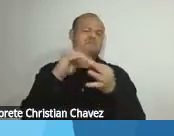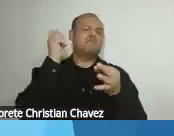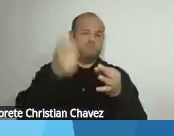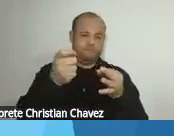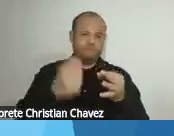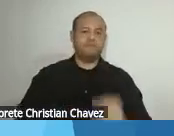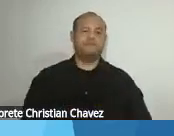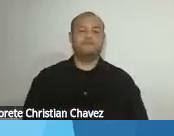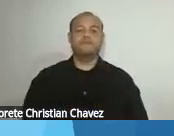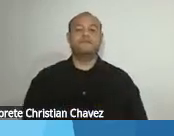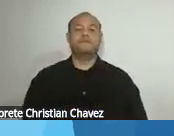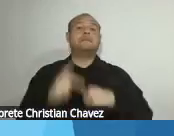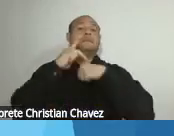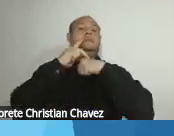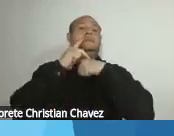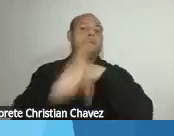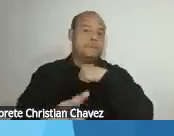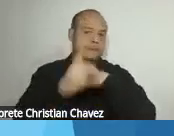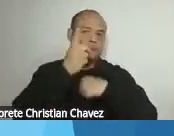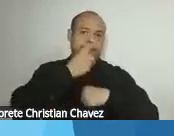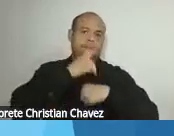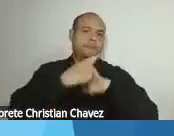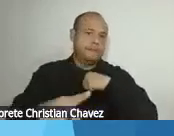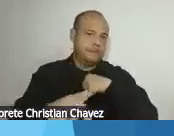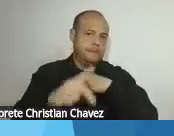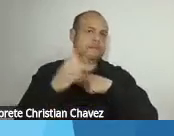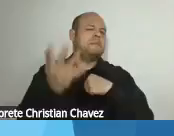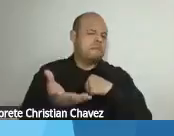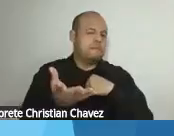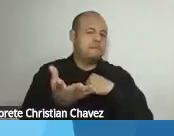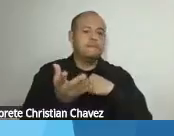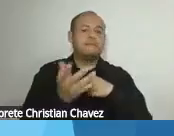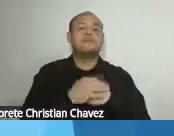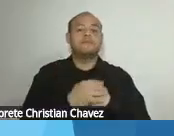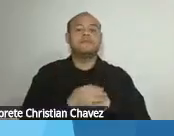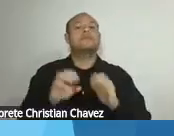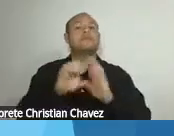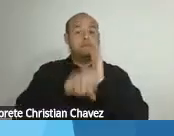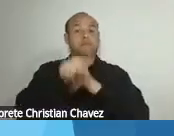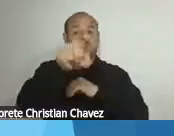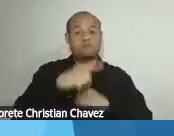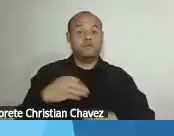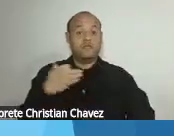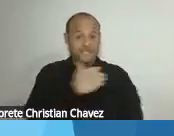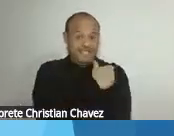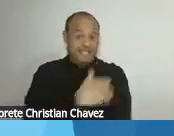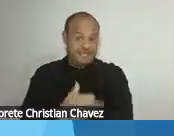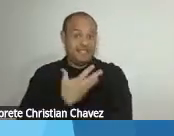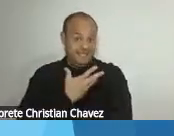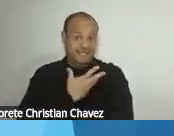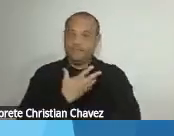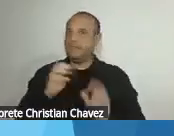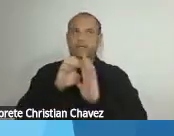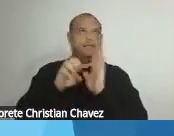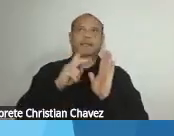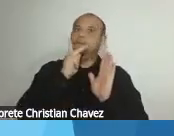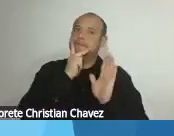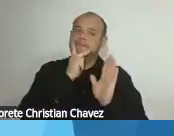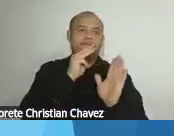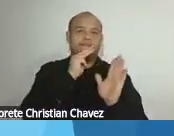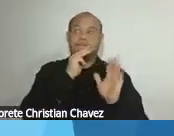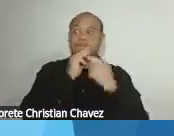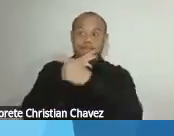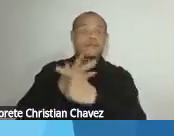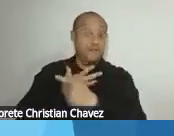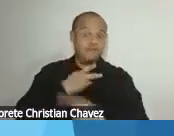Dentro de los factores de riesgo, eh, el tener un familiar de primer grado, papá, mamá, con diabetes, pues ya te